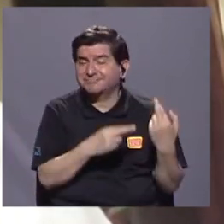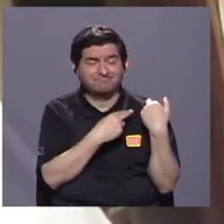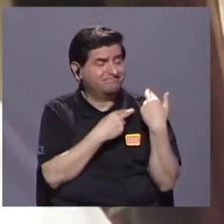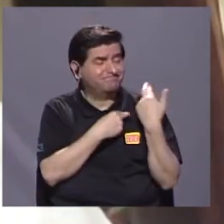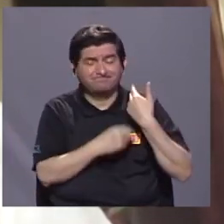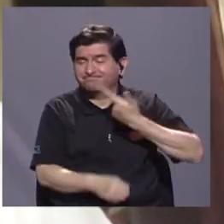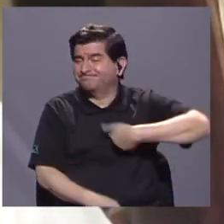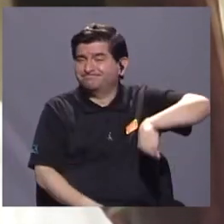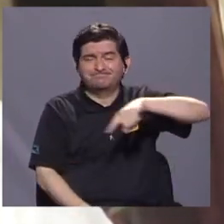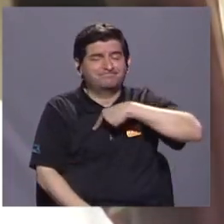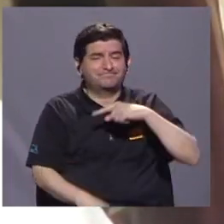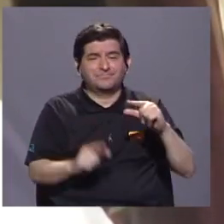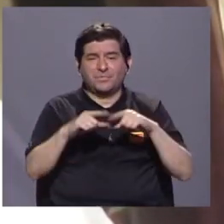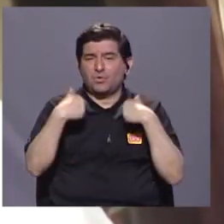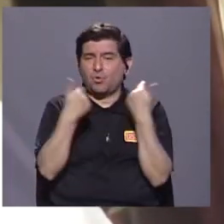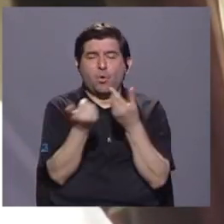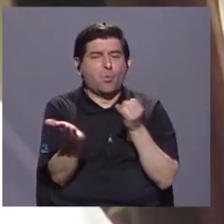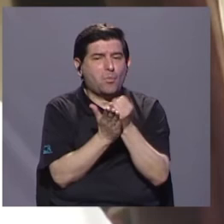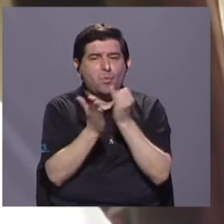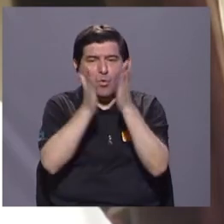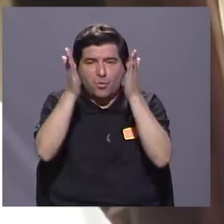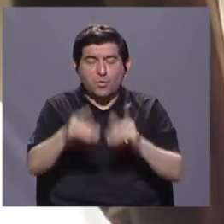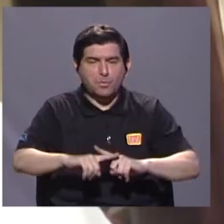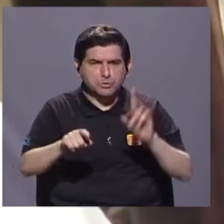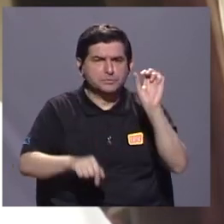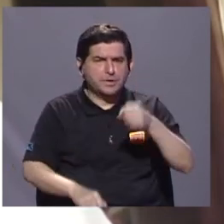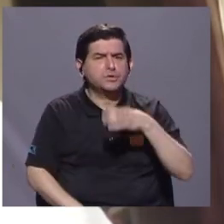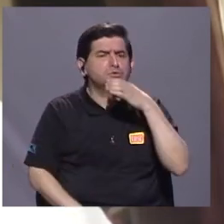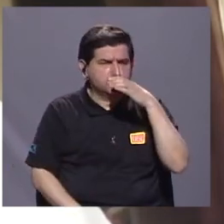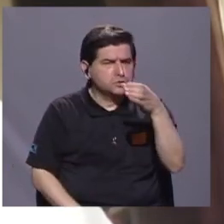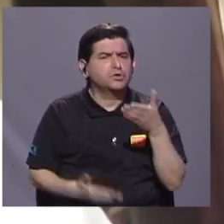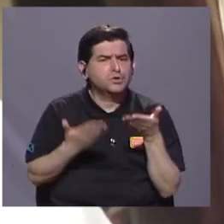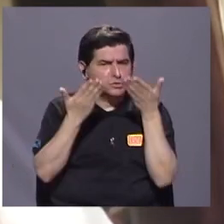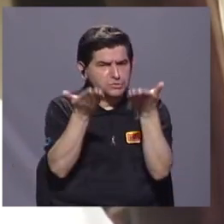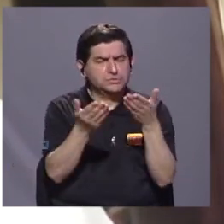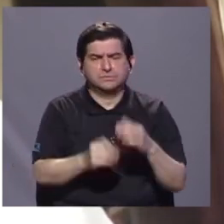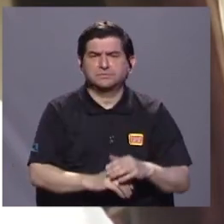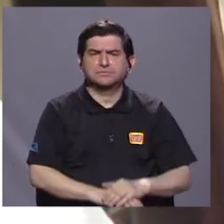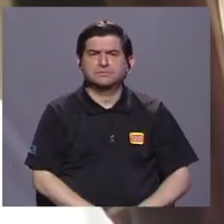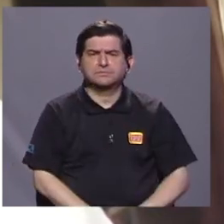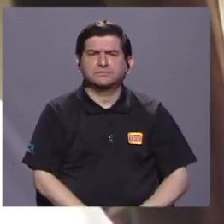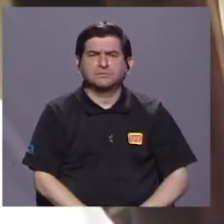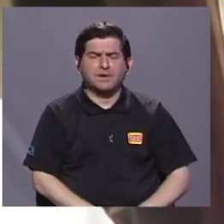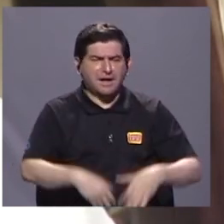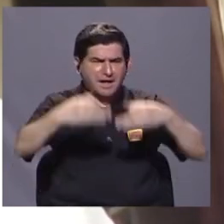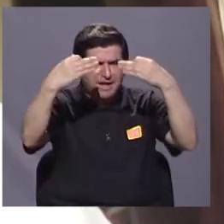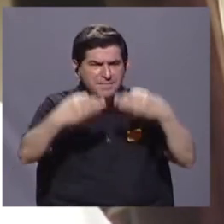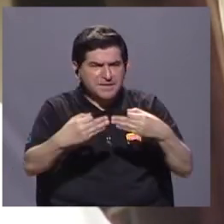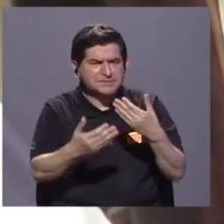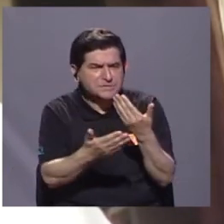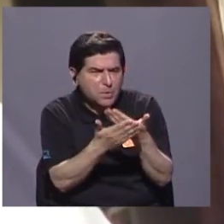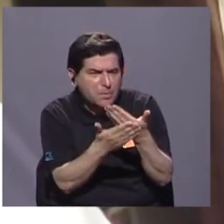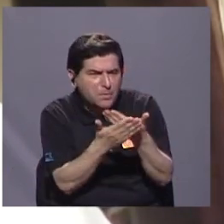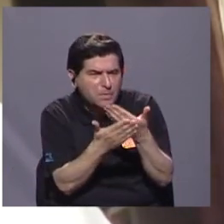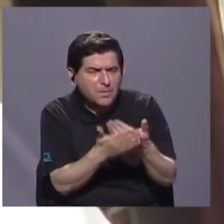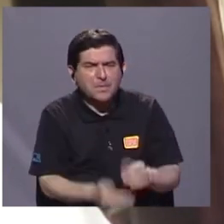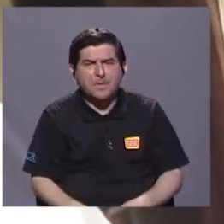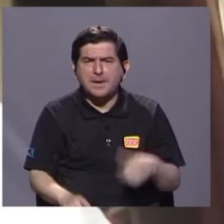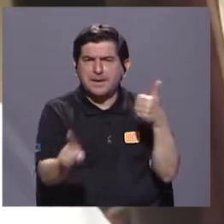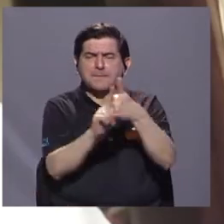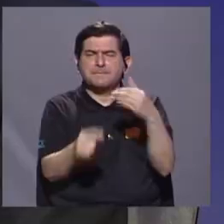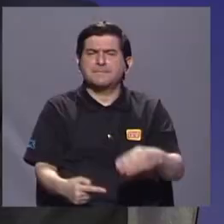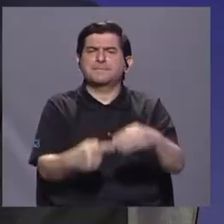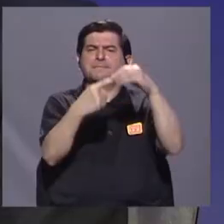responsabilidad de nosotros como grupo investigador, pero sí lo hacemos a nivel de sugerencia de qué medidas son las que nos han evidenciado ese mayor